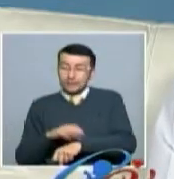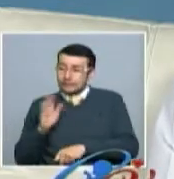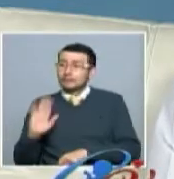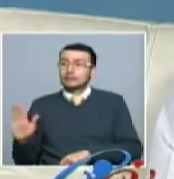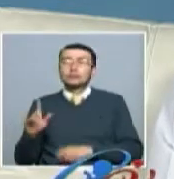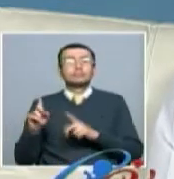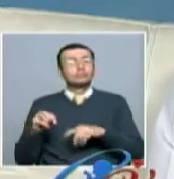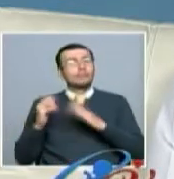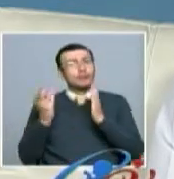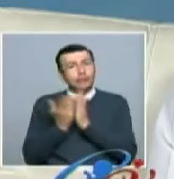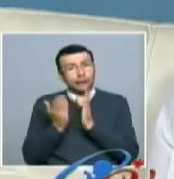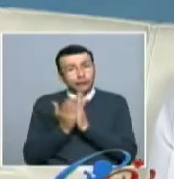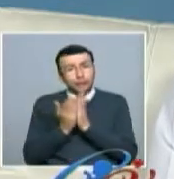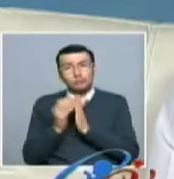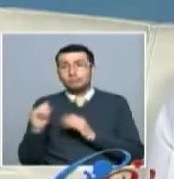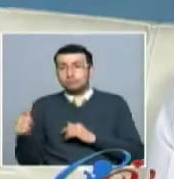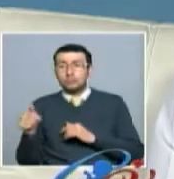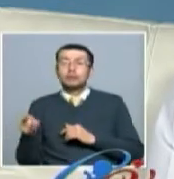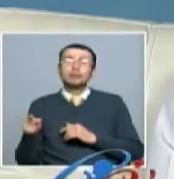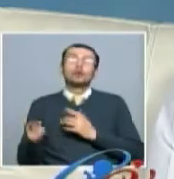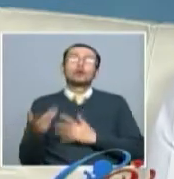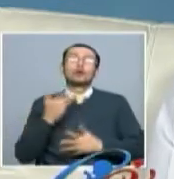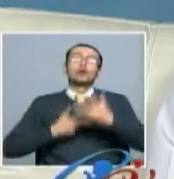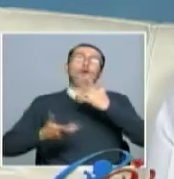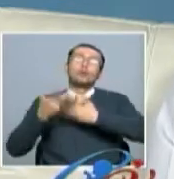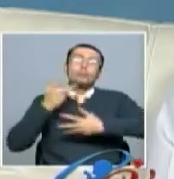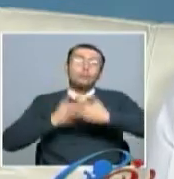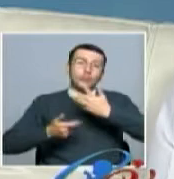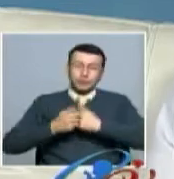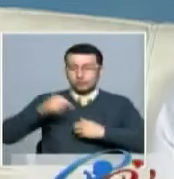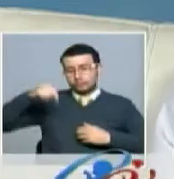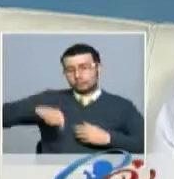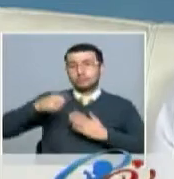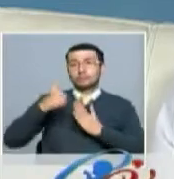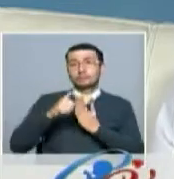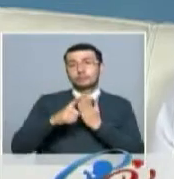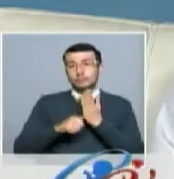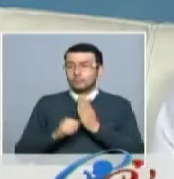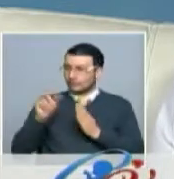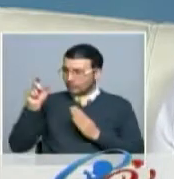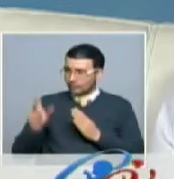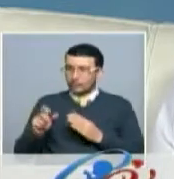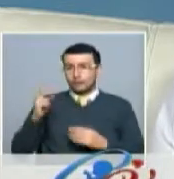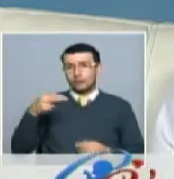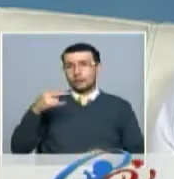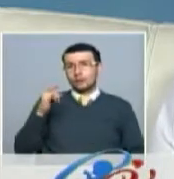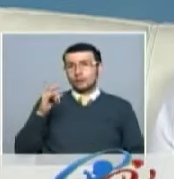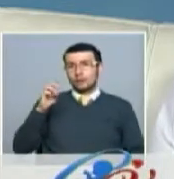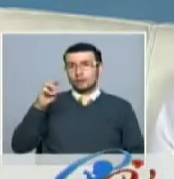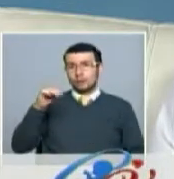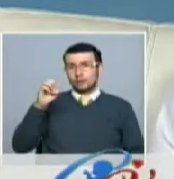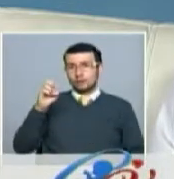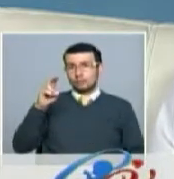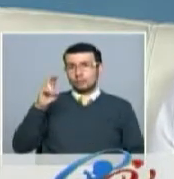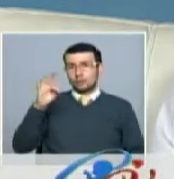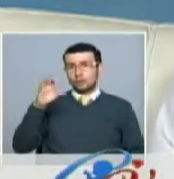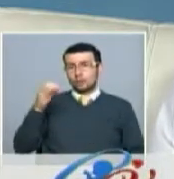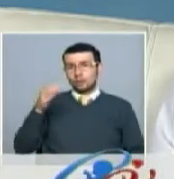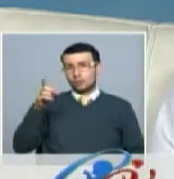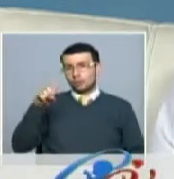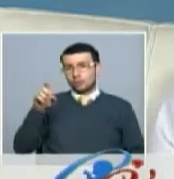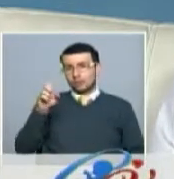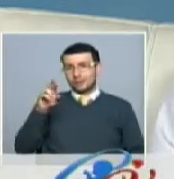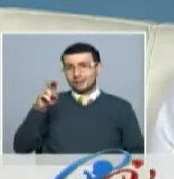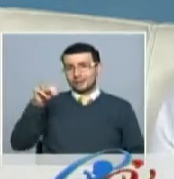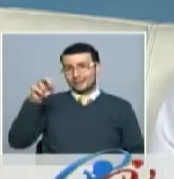la educación, estará compartiendo hoy con nosotros este programa el doctor Humberto Serna Acevedo. Él